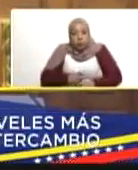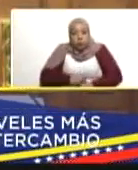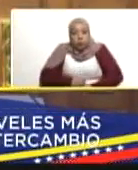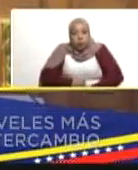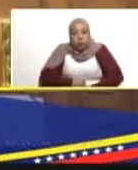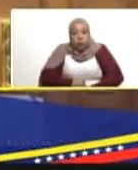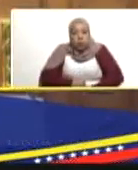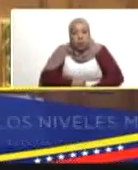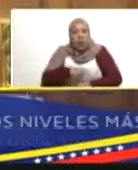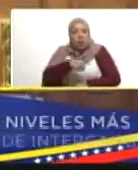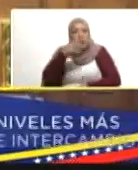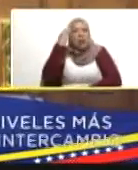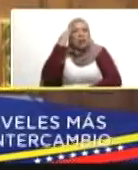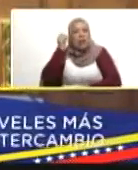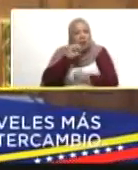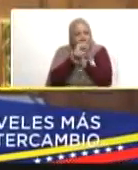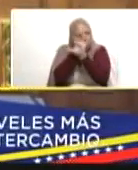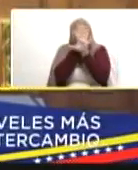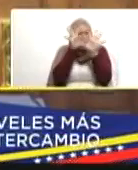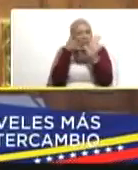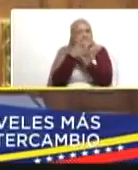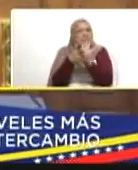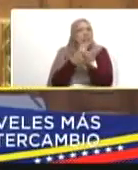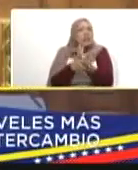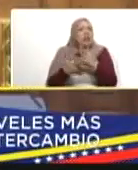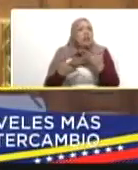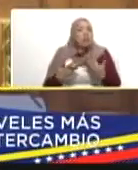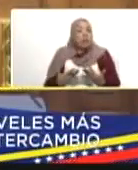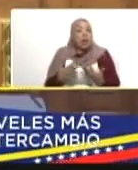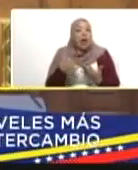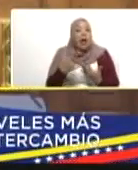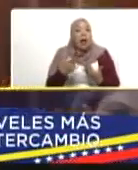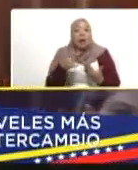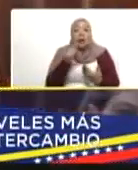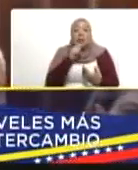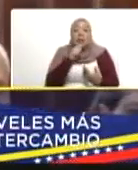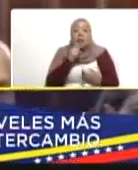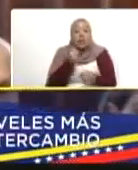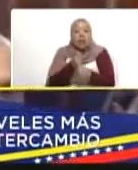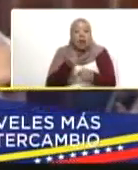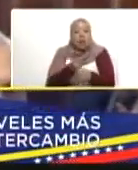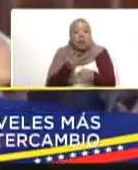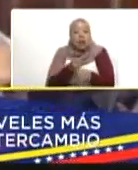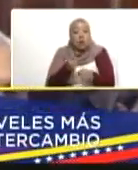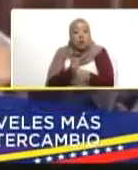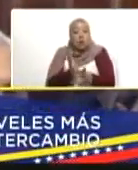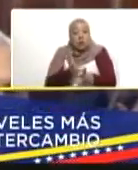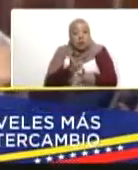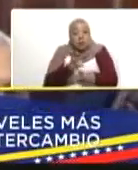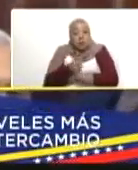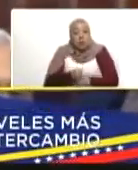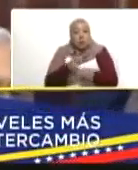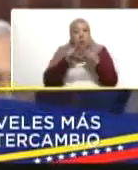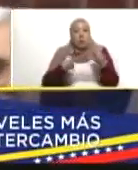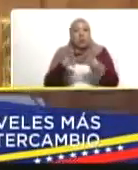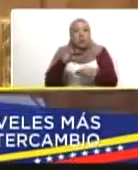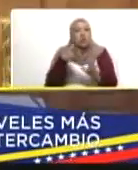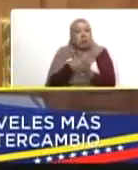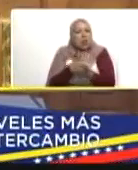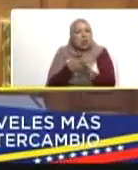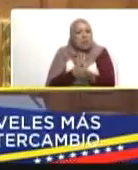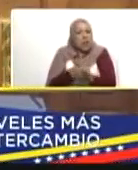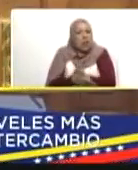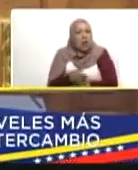estamos claro tea Ah es así trabajar con las vías Usted sabe que es trabajar con las